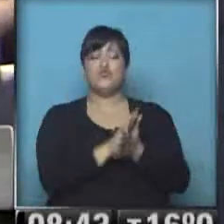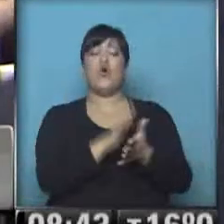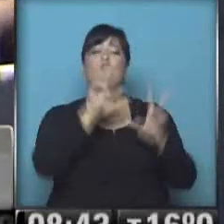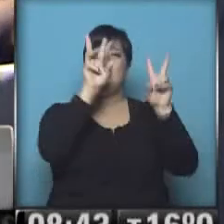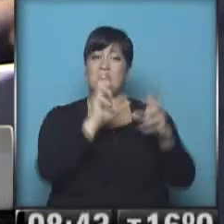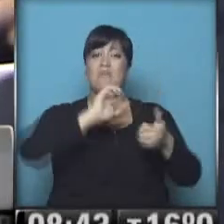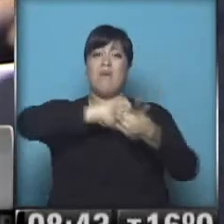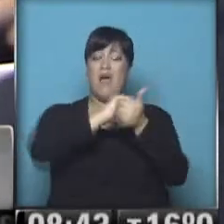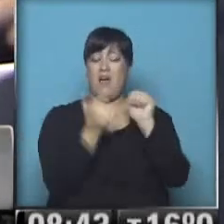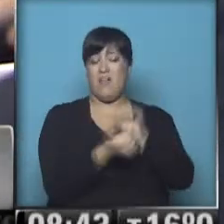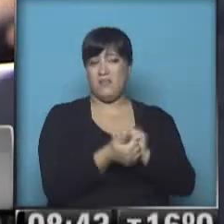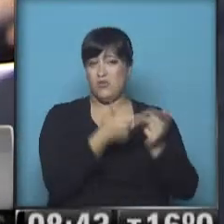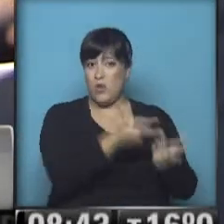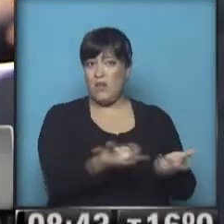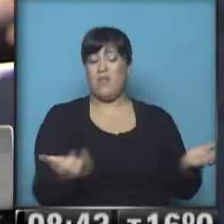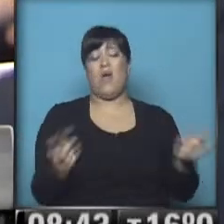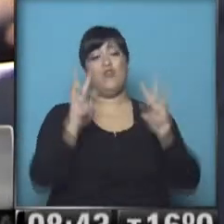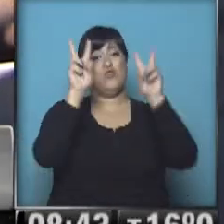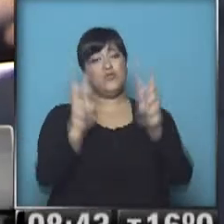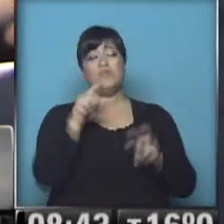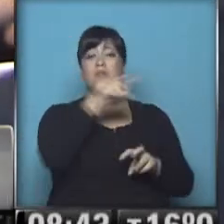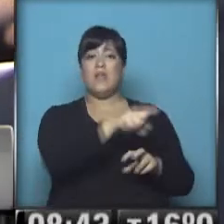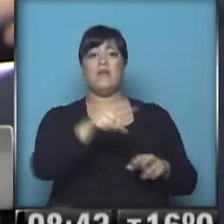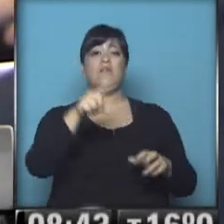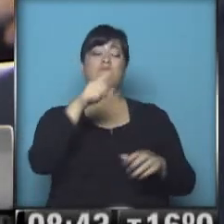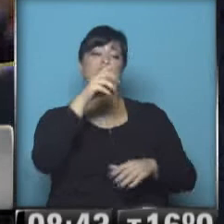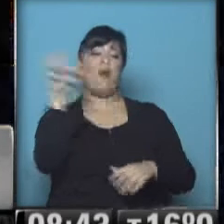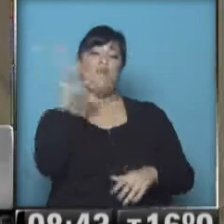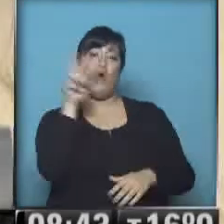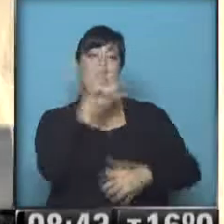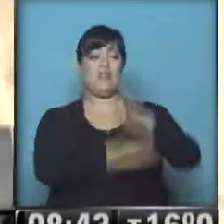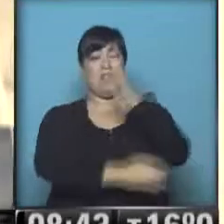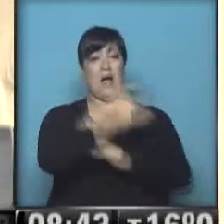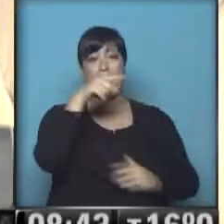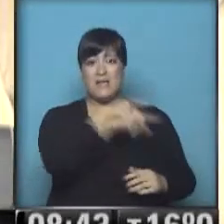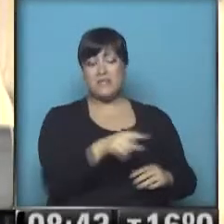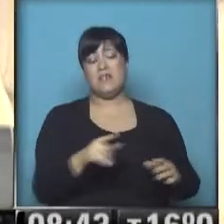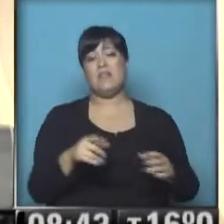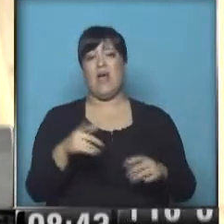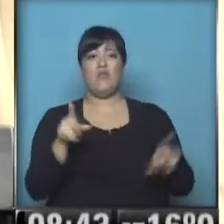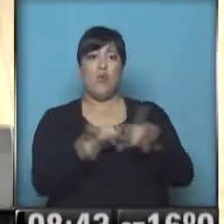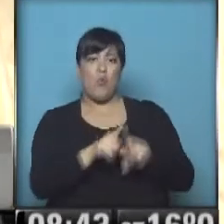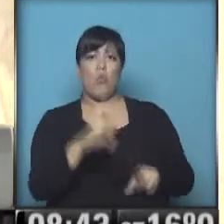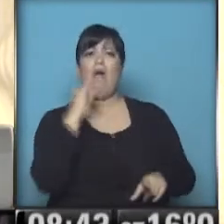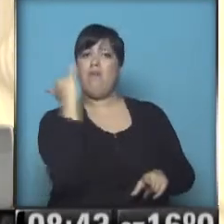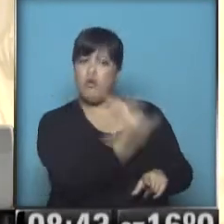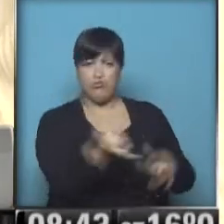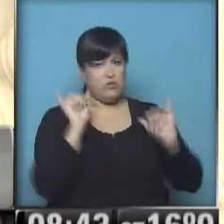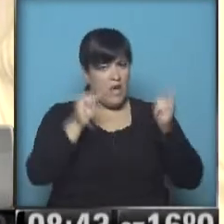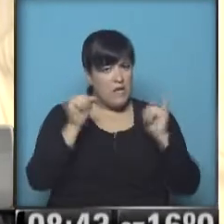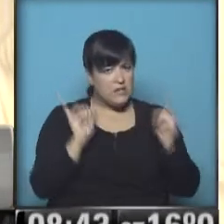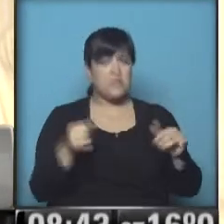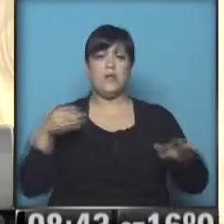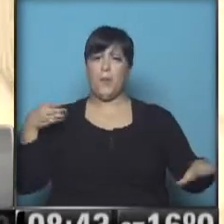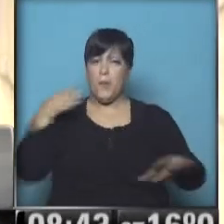sexual y reproductiva. En el caso de las mujeres con discapacidad que se atienden denuncias, sí, a ellas llegan y